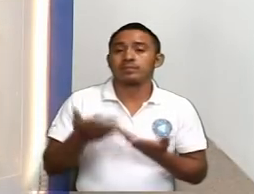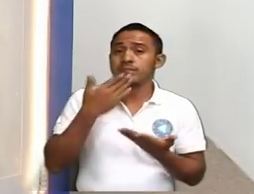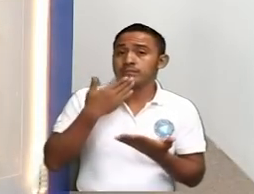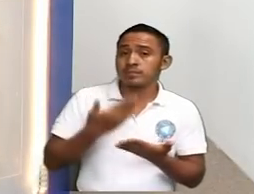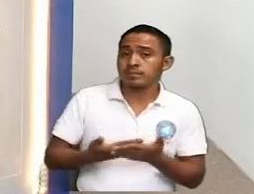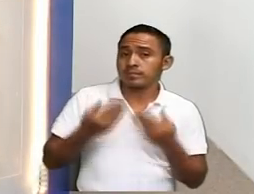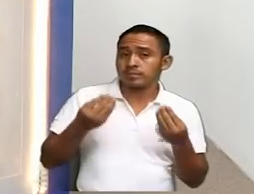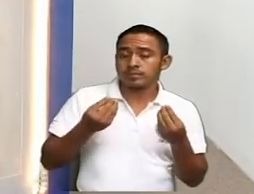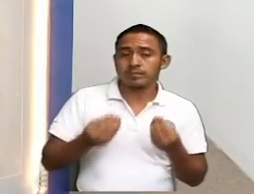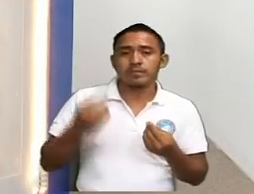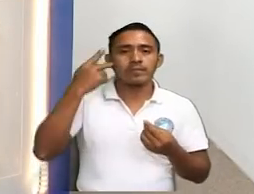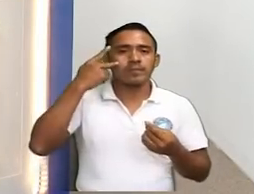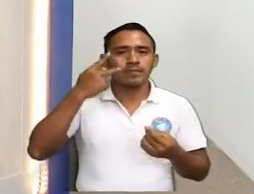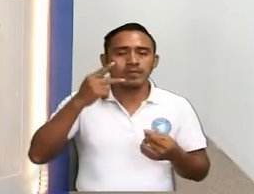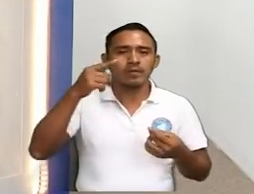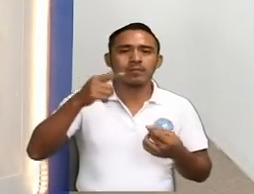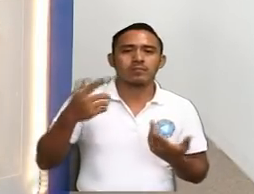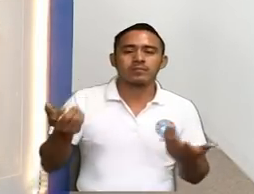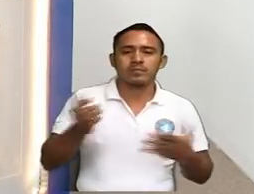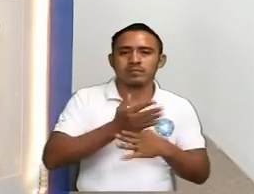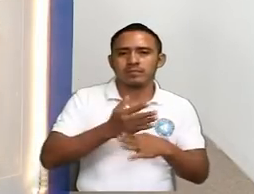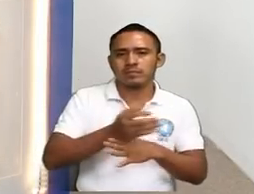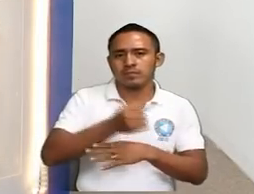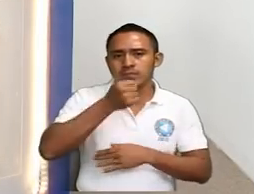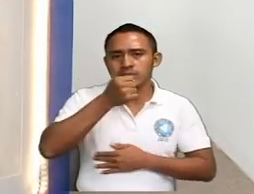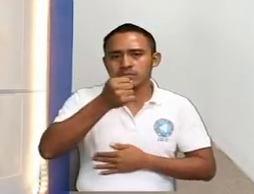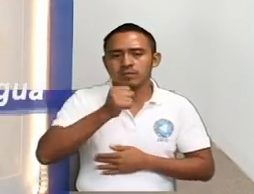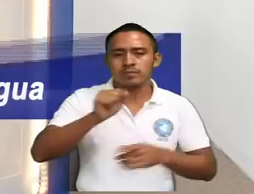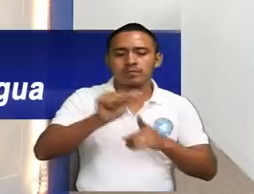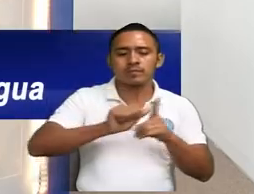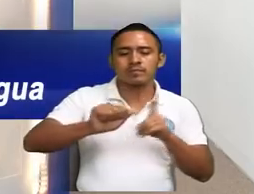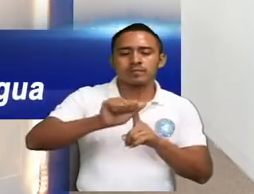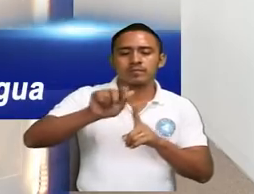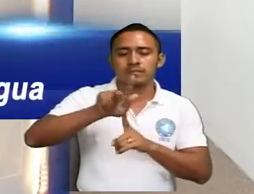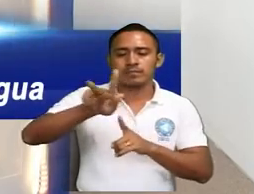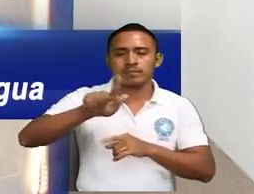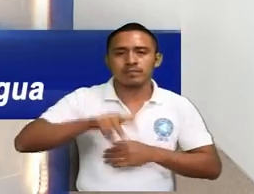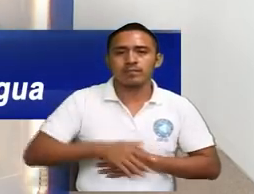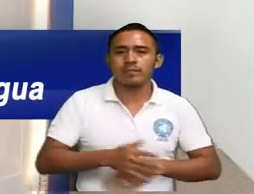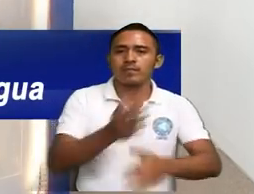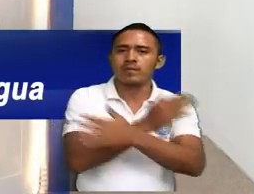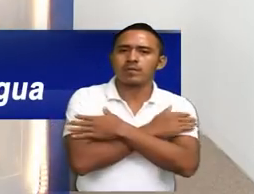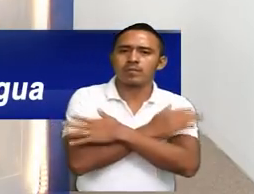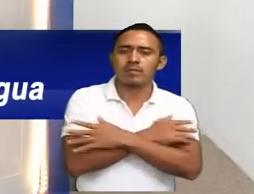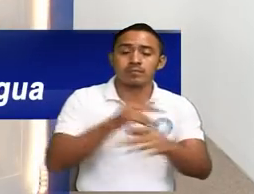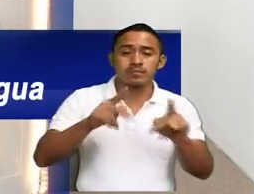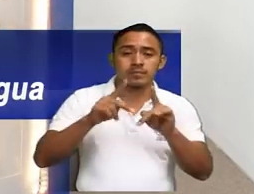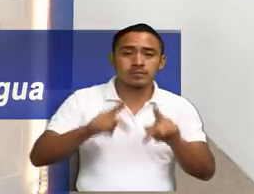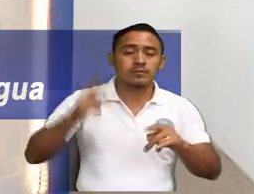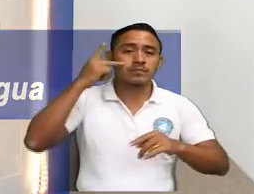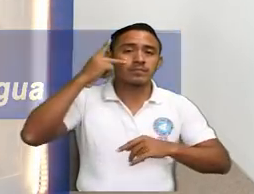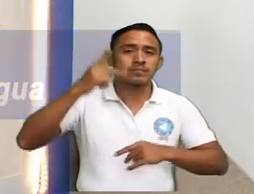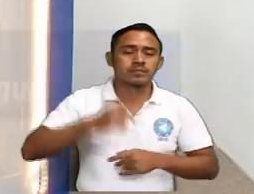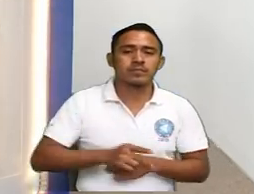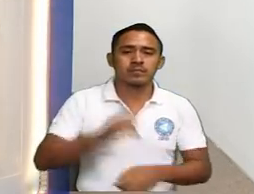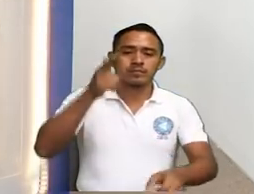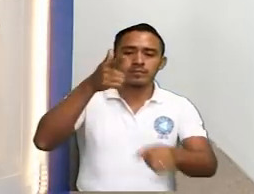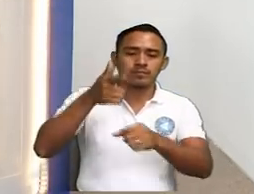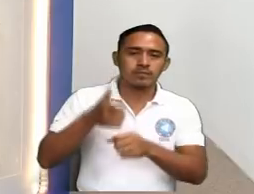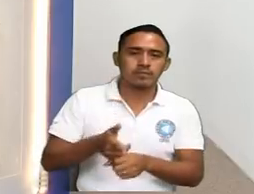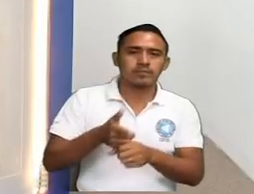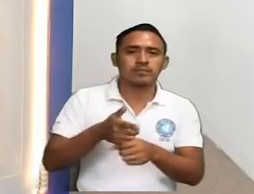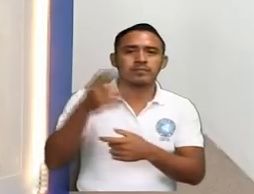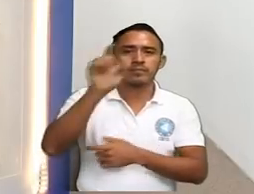Muchas gracias por preferir informarse a través de Noticias Asamblea TV. Saludamos de forma muy especial a quienes nos acompañan a través de nuestra transmisión